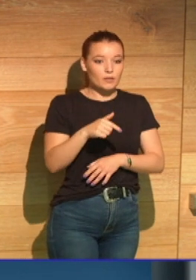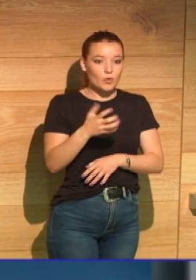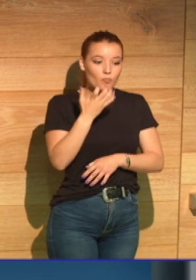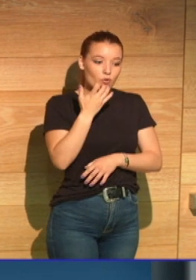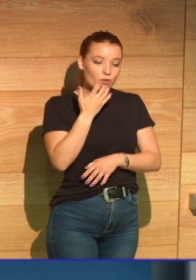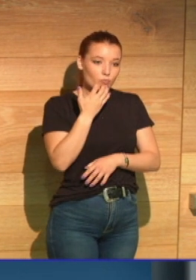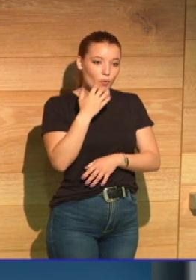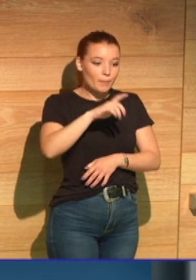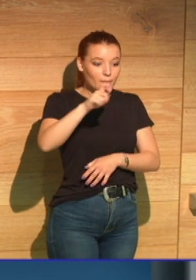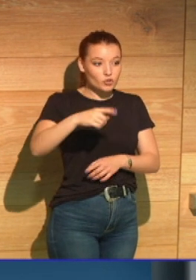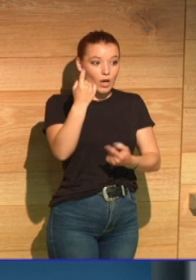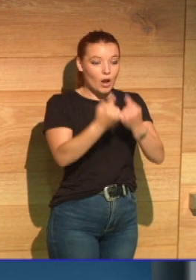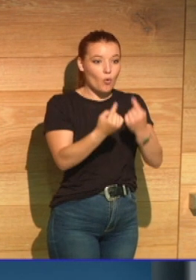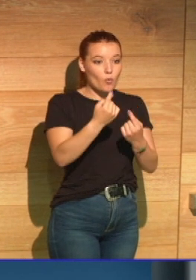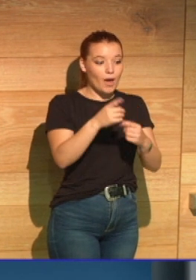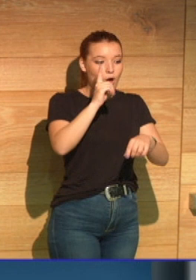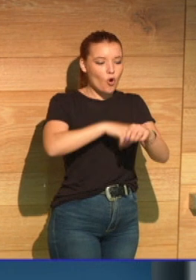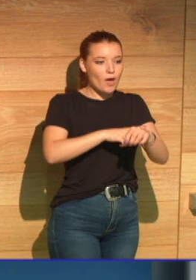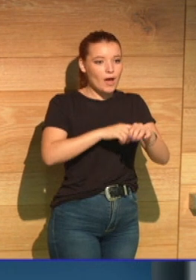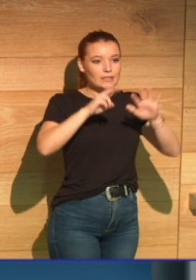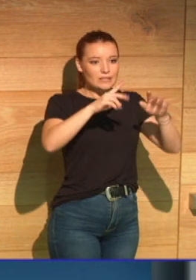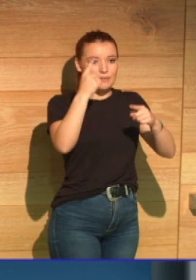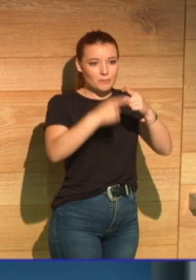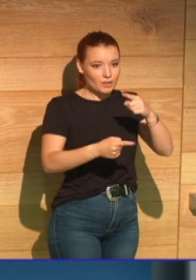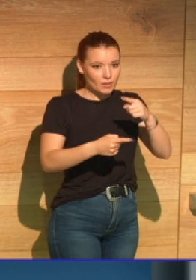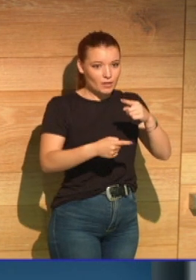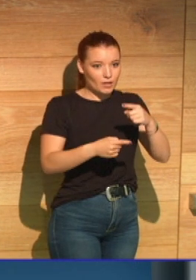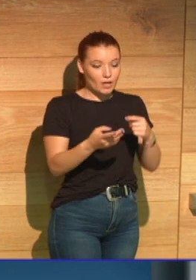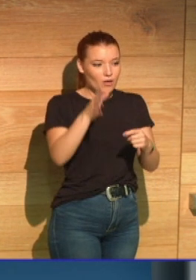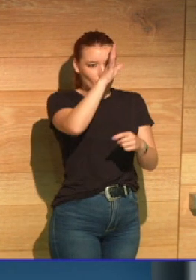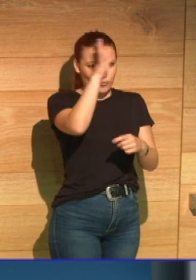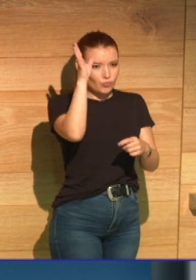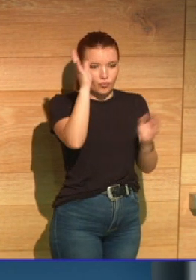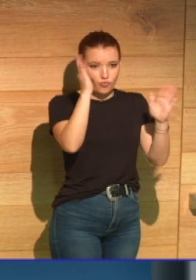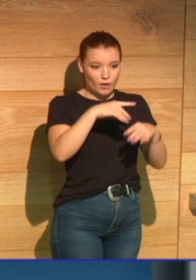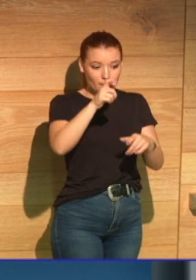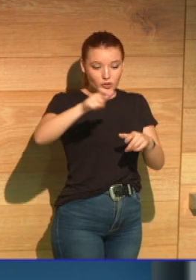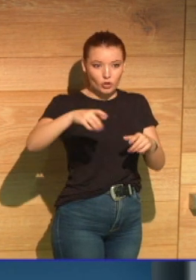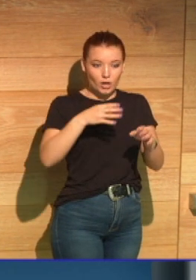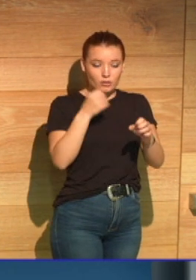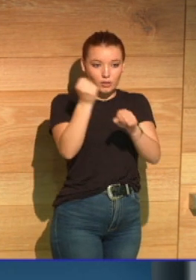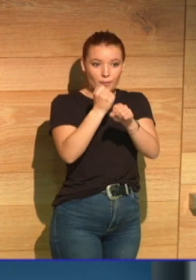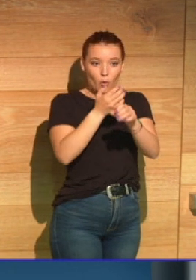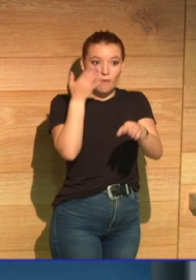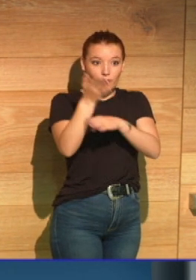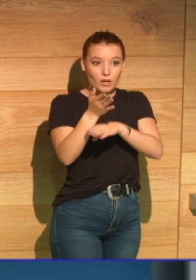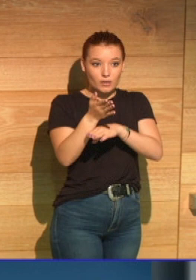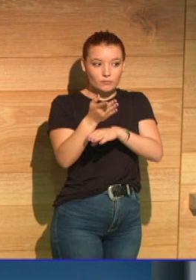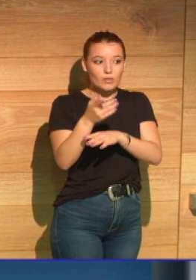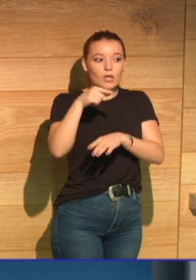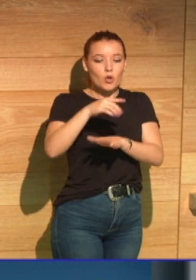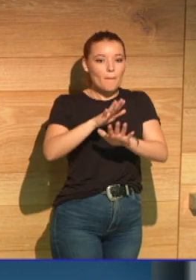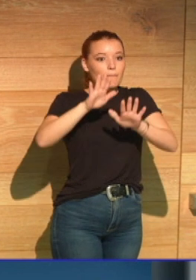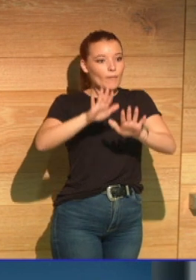a las 7:30 de la mañana, que es una hora en la que no hay tanto calor en Panamá, que las personas van a su trabajo, deteniéndose, ahora están viendo las fotos del